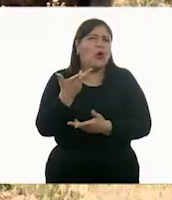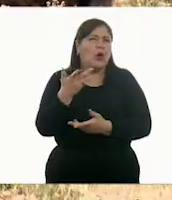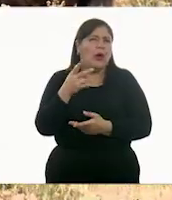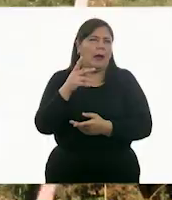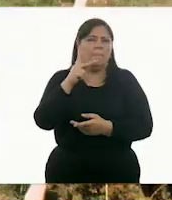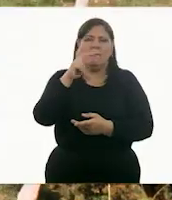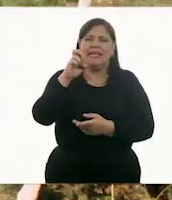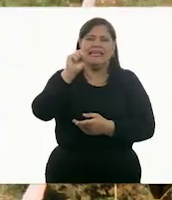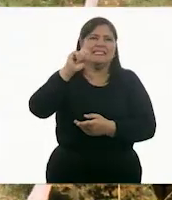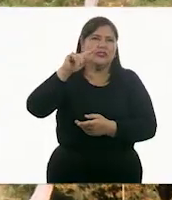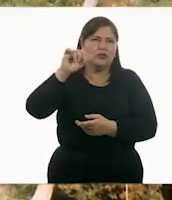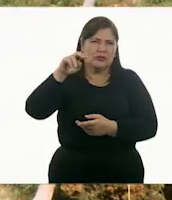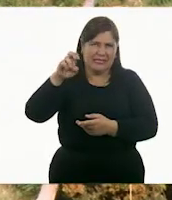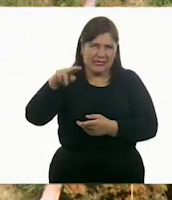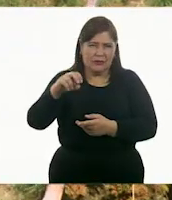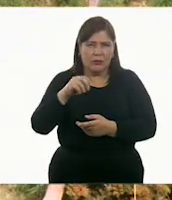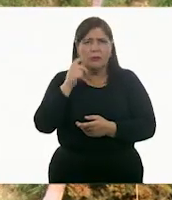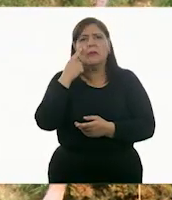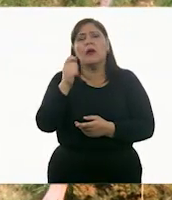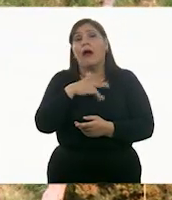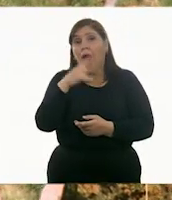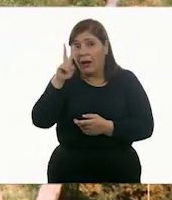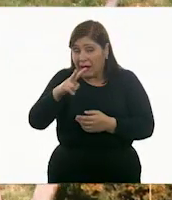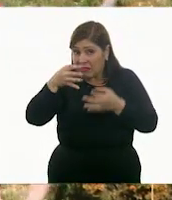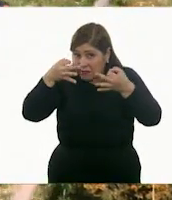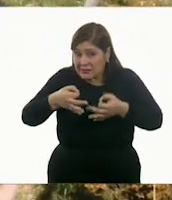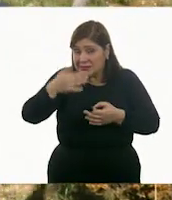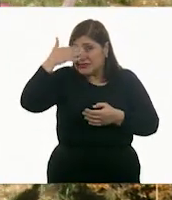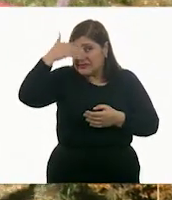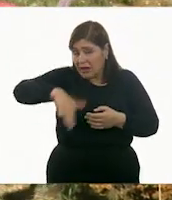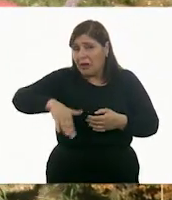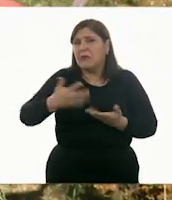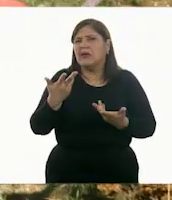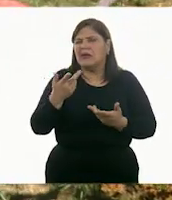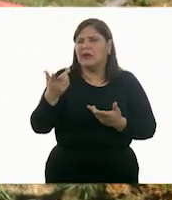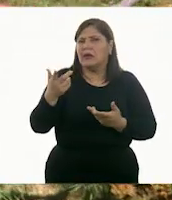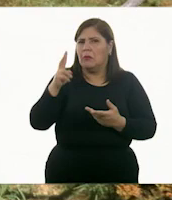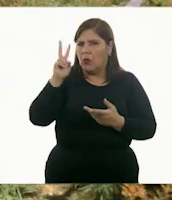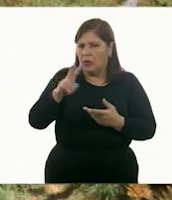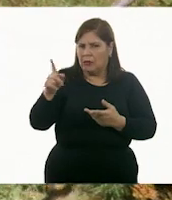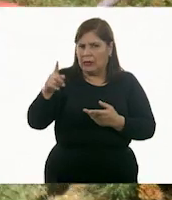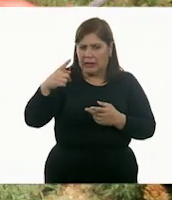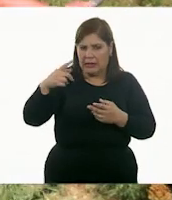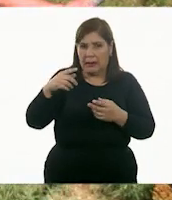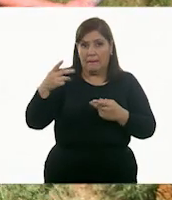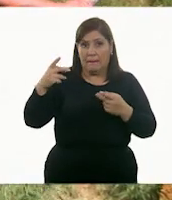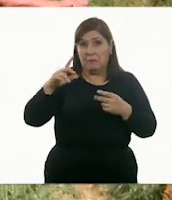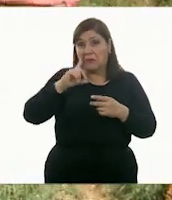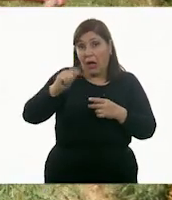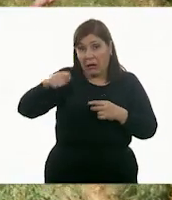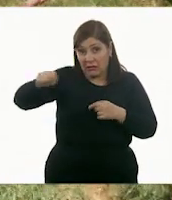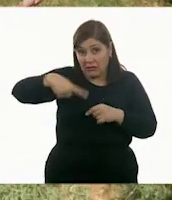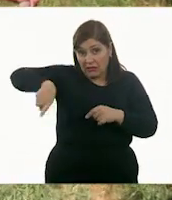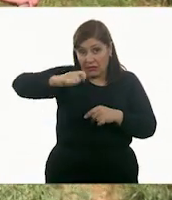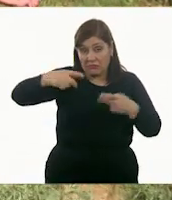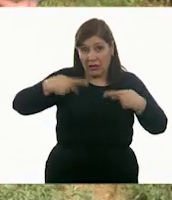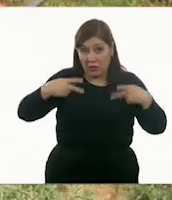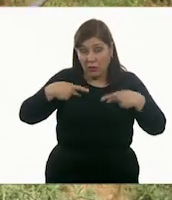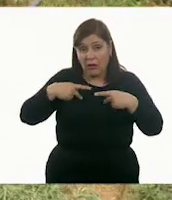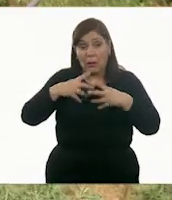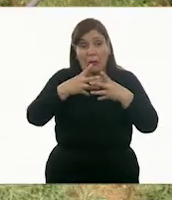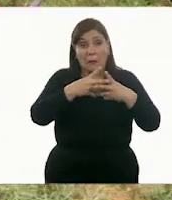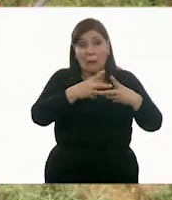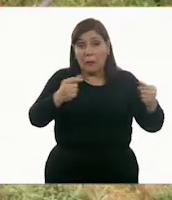No se sabe con certeza si los humanos fueron una influencia definitiva en la extinción de las grandes